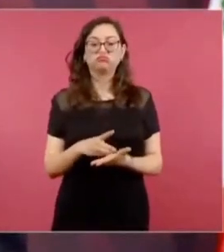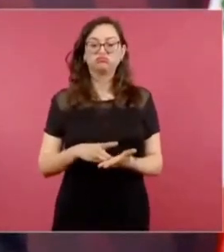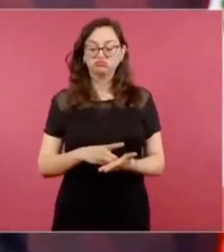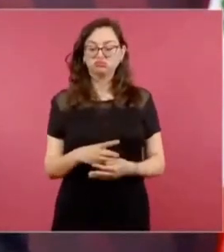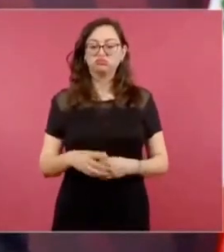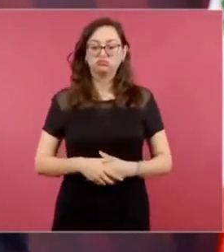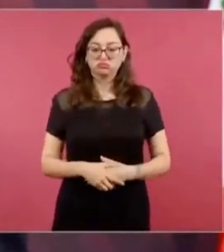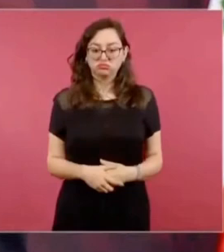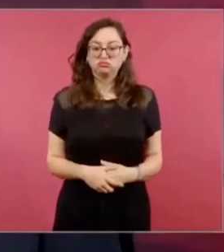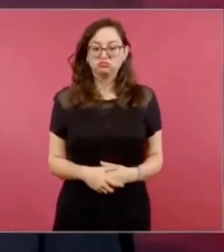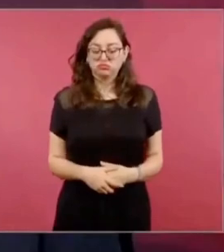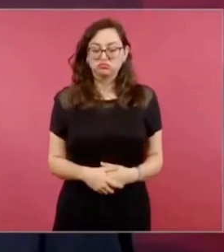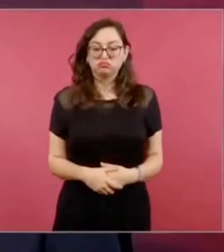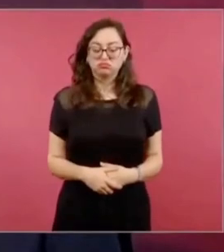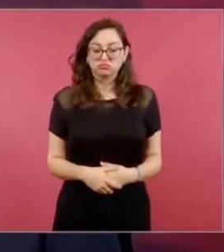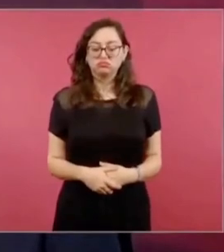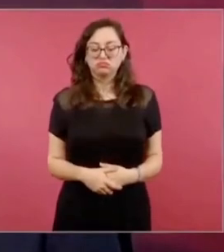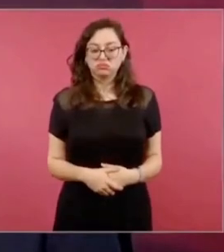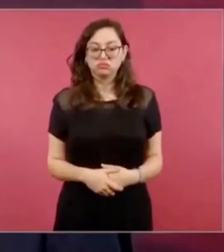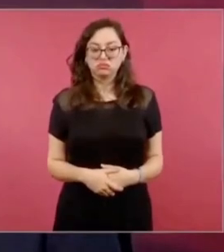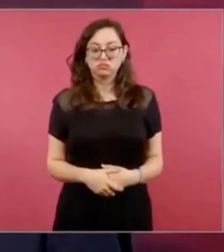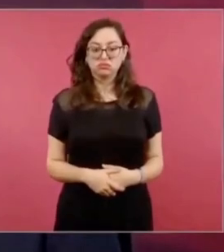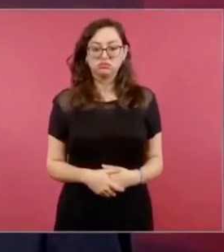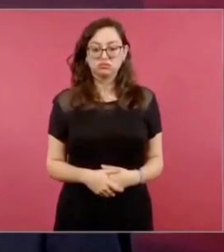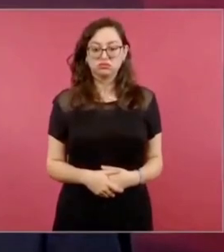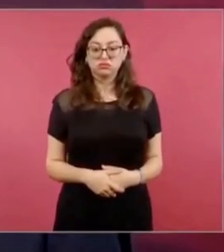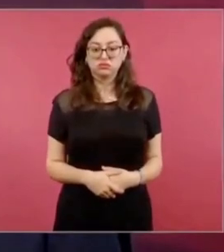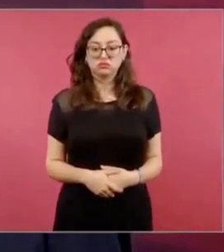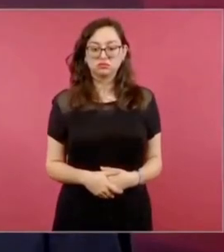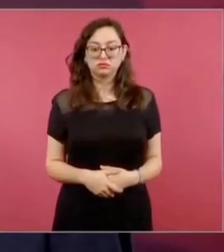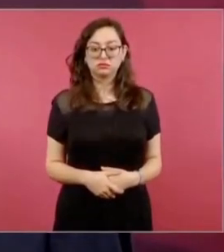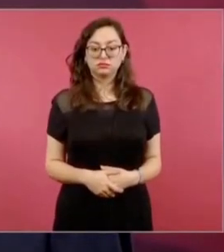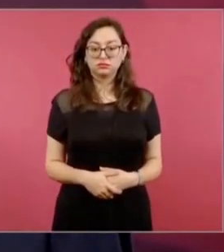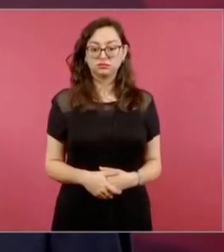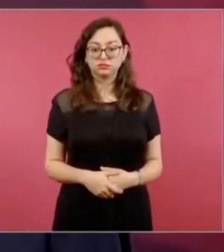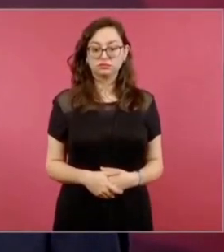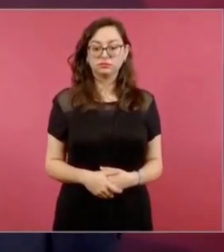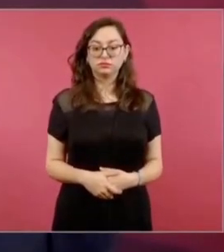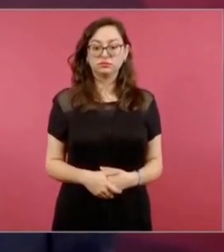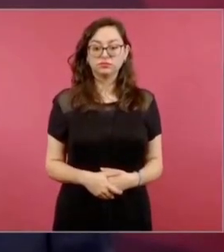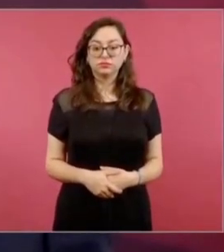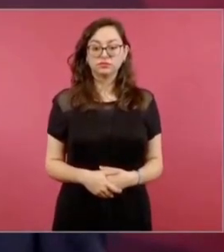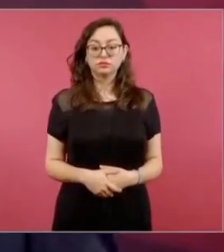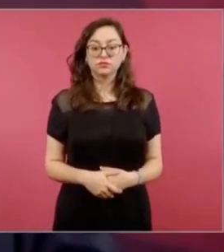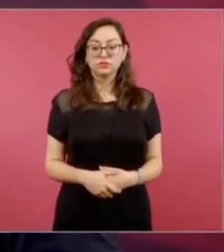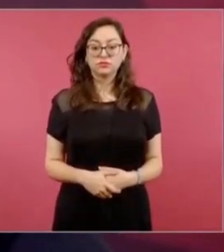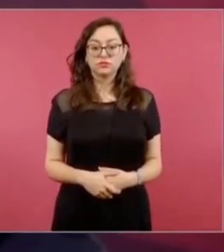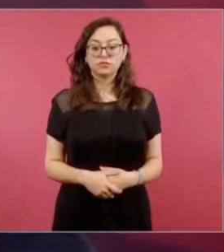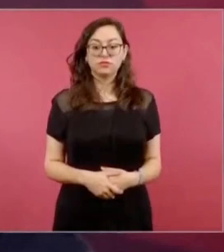porque